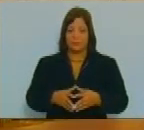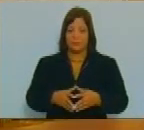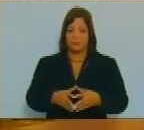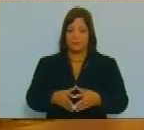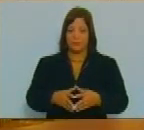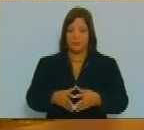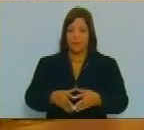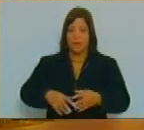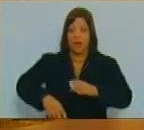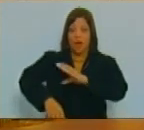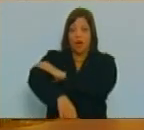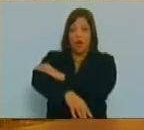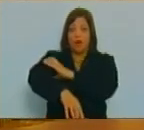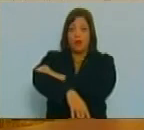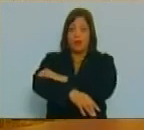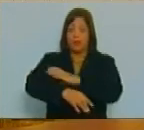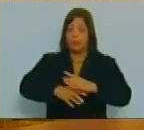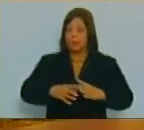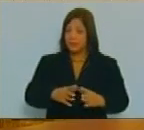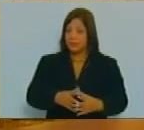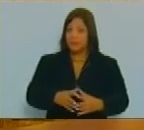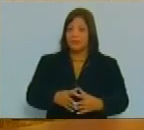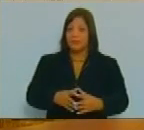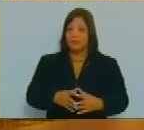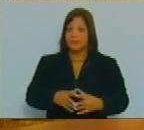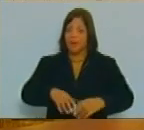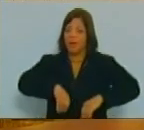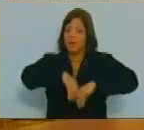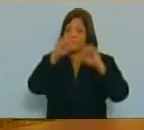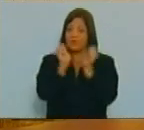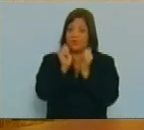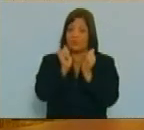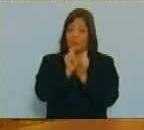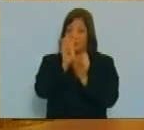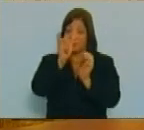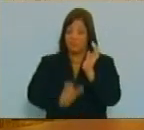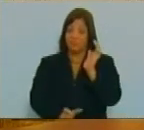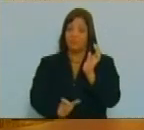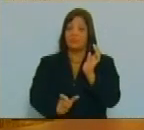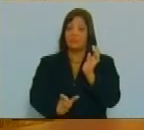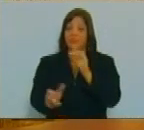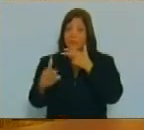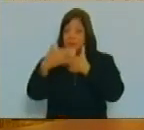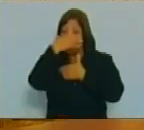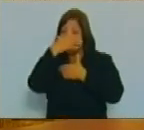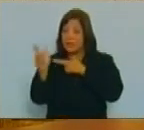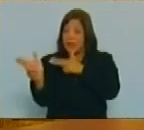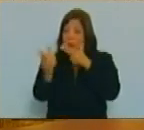la derecha violenta terroristas